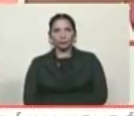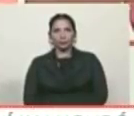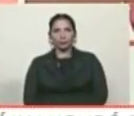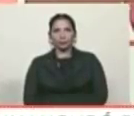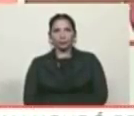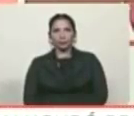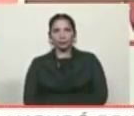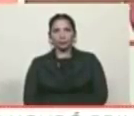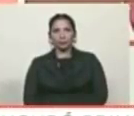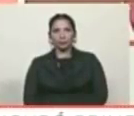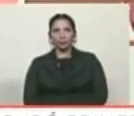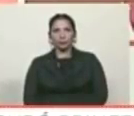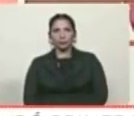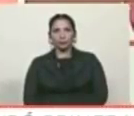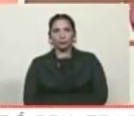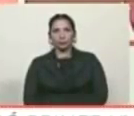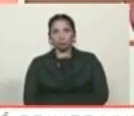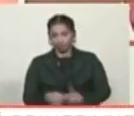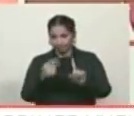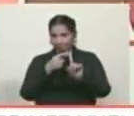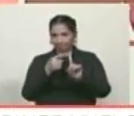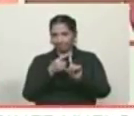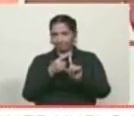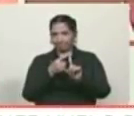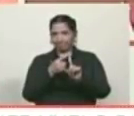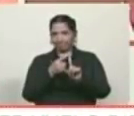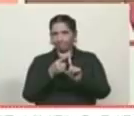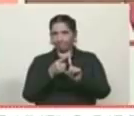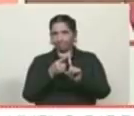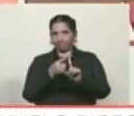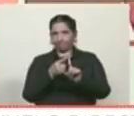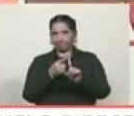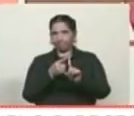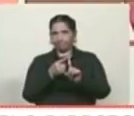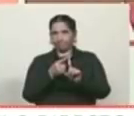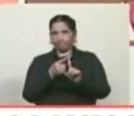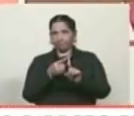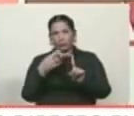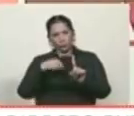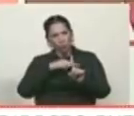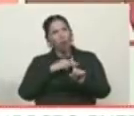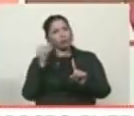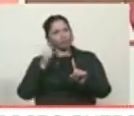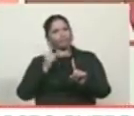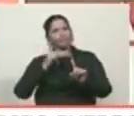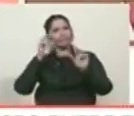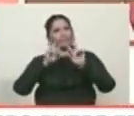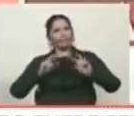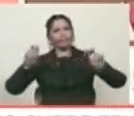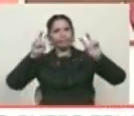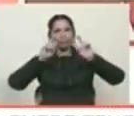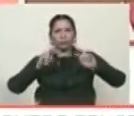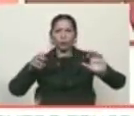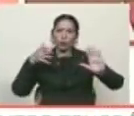Gracias, María. Mira, en primer lugar, nosotros hicimos hoy revisión de parte de las posiciones de